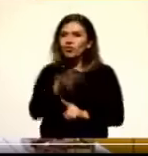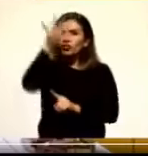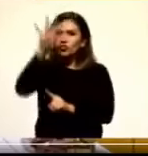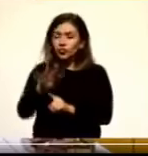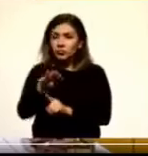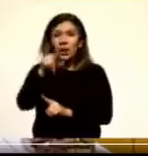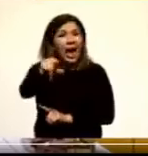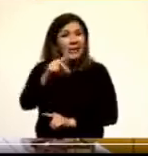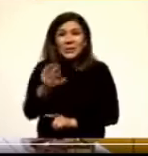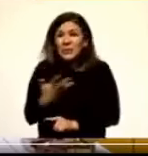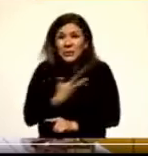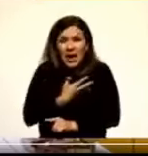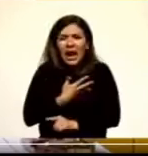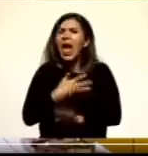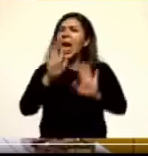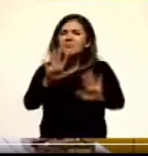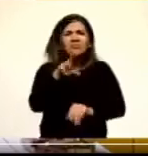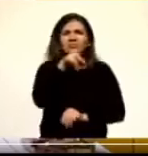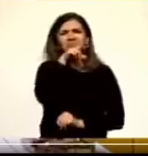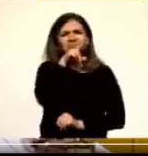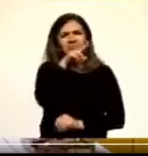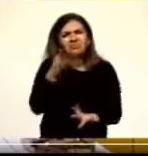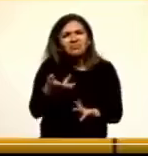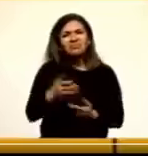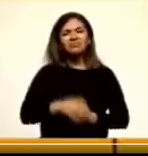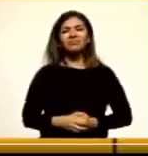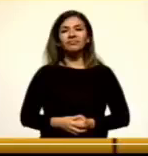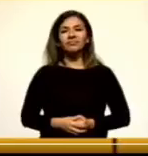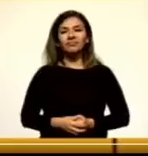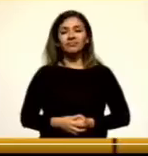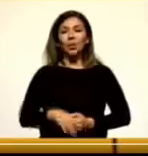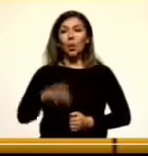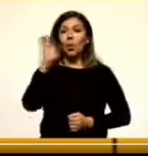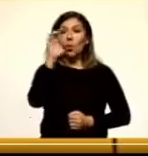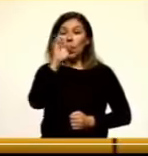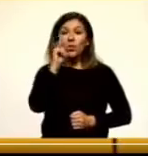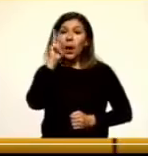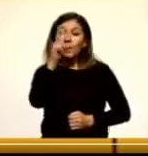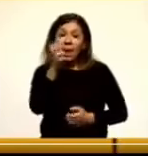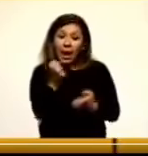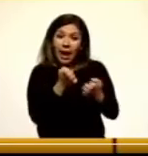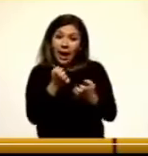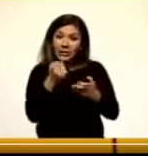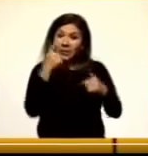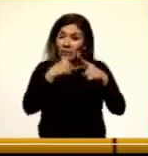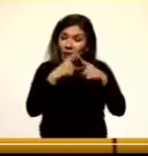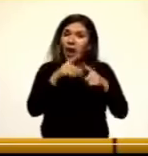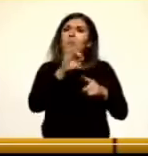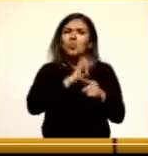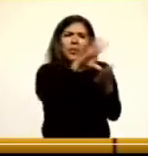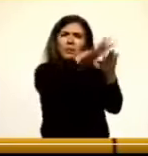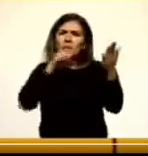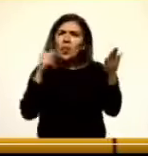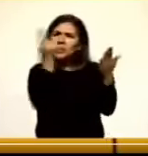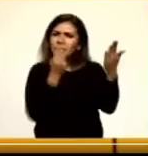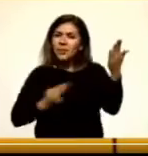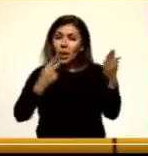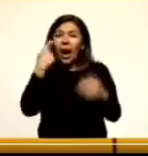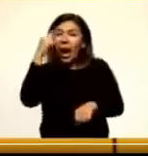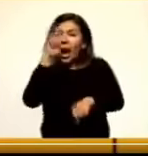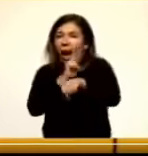Si no tienes uno a la mano, no te preocupes. Cuando resuelvas los ejercicios, puedes dibujarlos. Fíjate muy bien